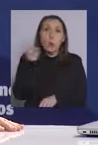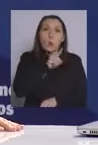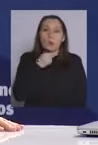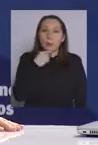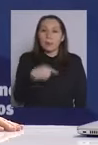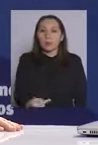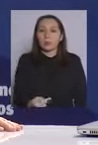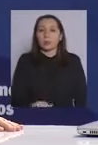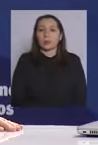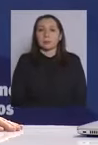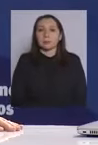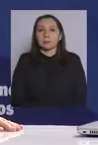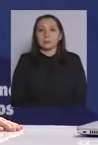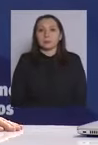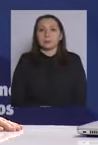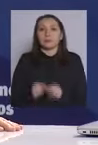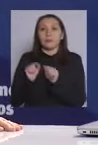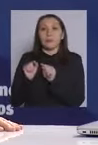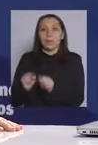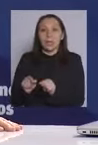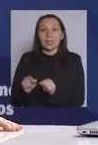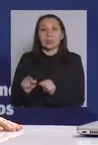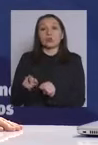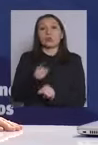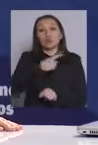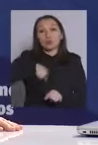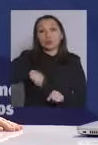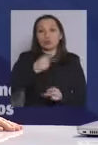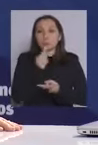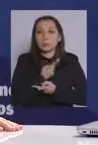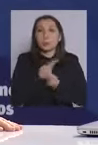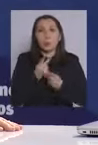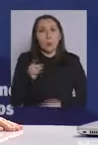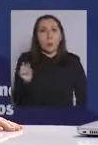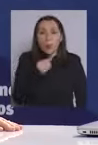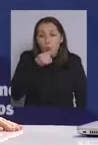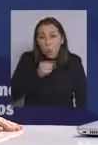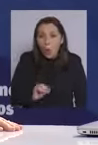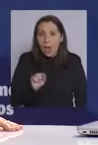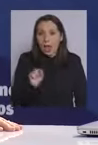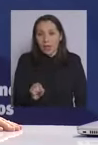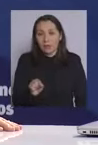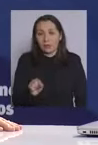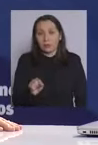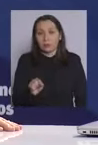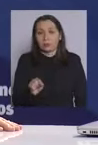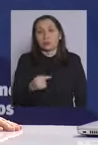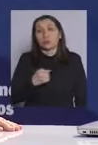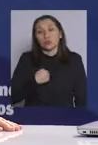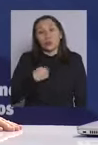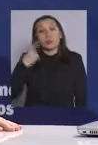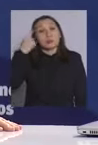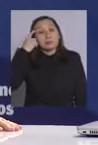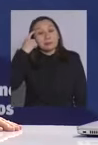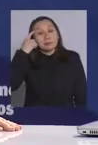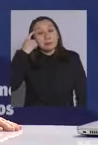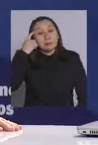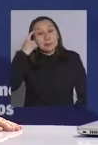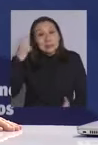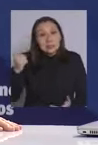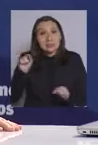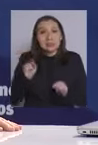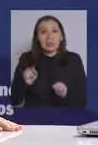pregunta. Eso lo vamos a anunciar a la brevedad. Yo considero que